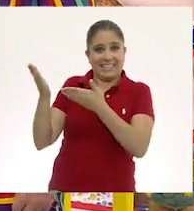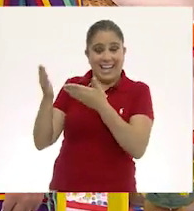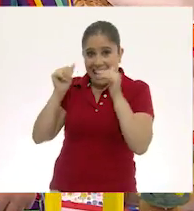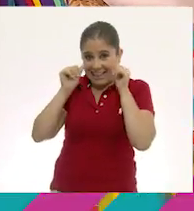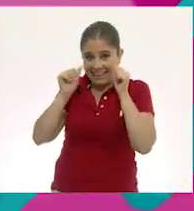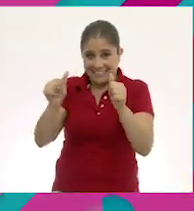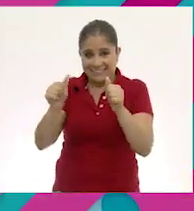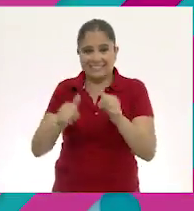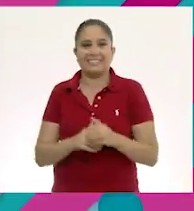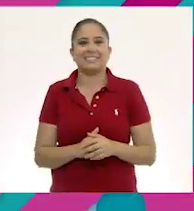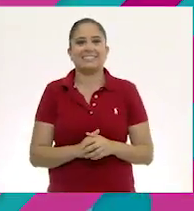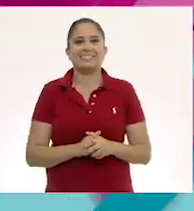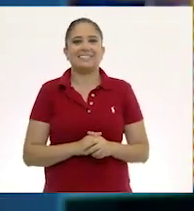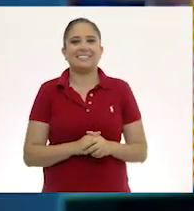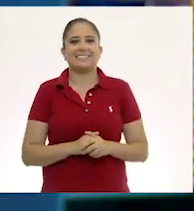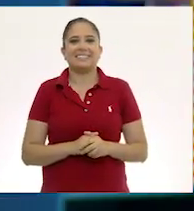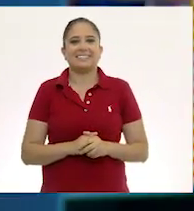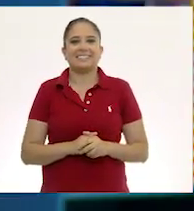atención.